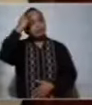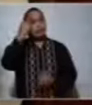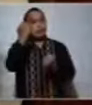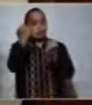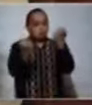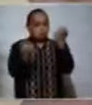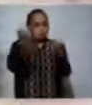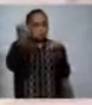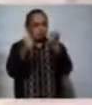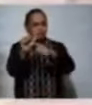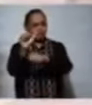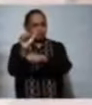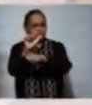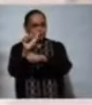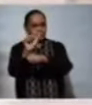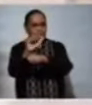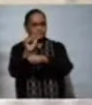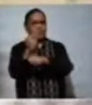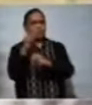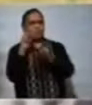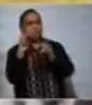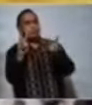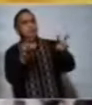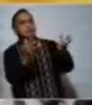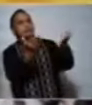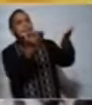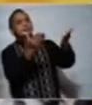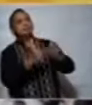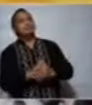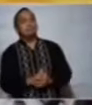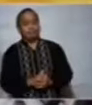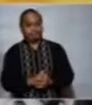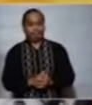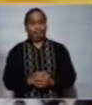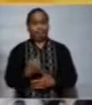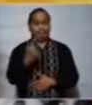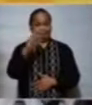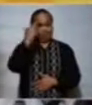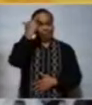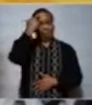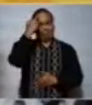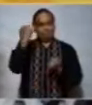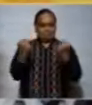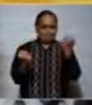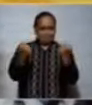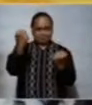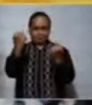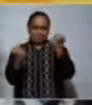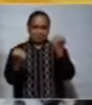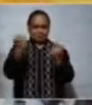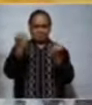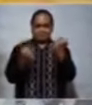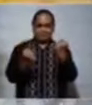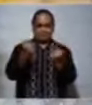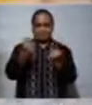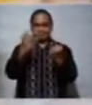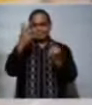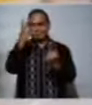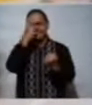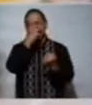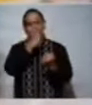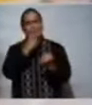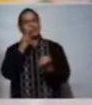de los coches que tenía Alito. Míralo, ay, qué bonito. Ay, se ve